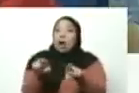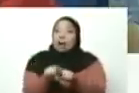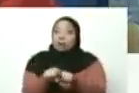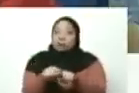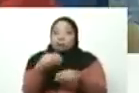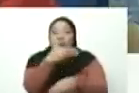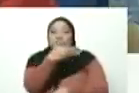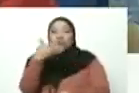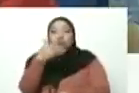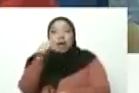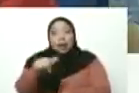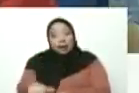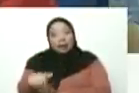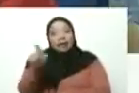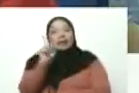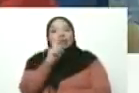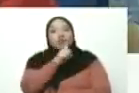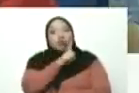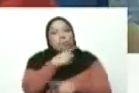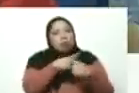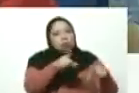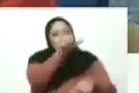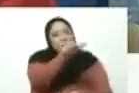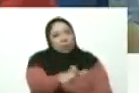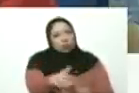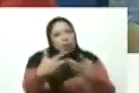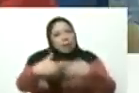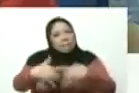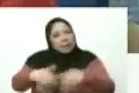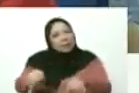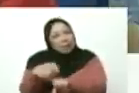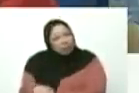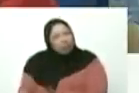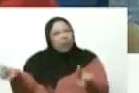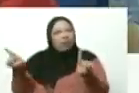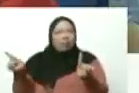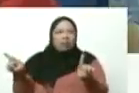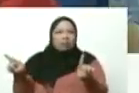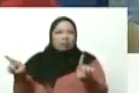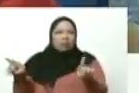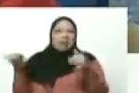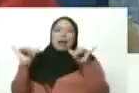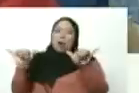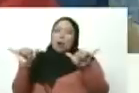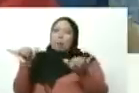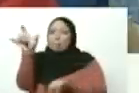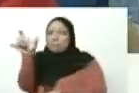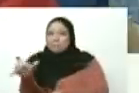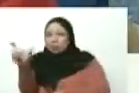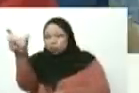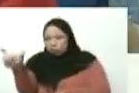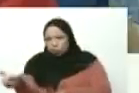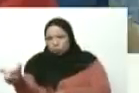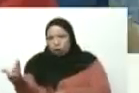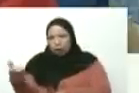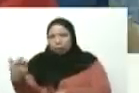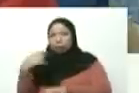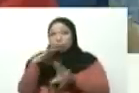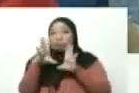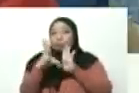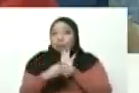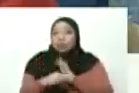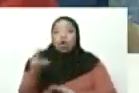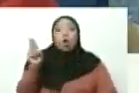no se emitía a nombre de éste sino de otra empresa del mismo grupo con los mismos accionistas el cliente